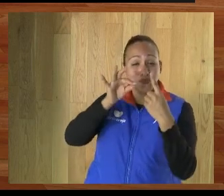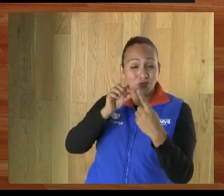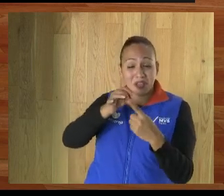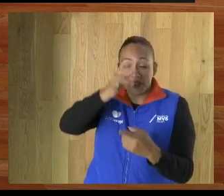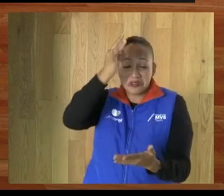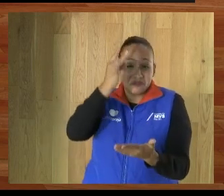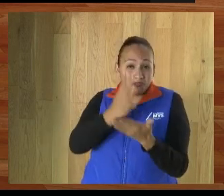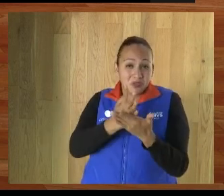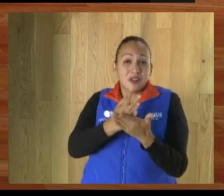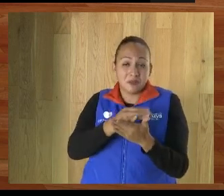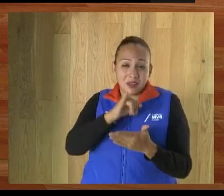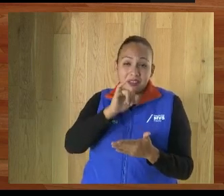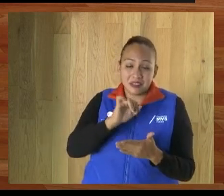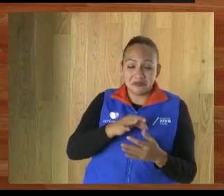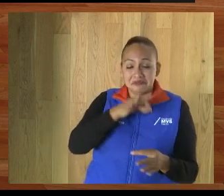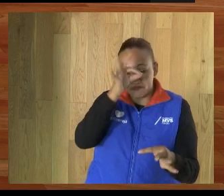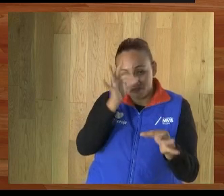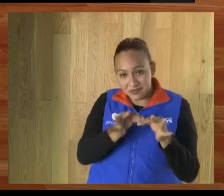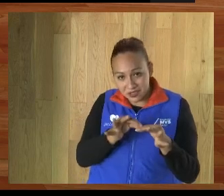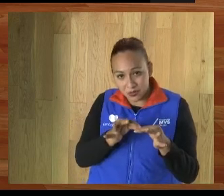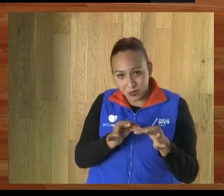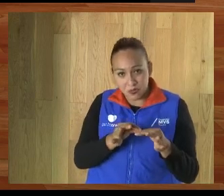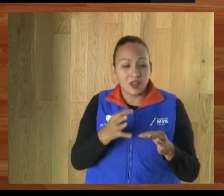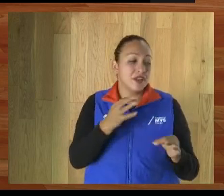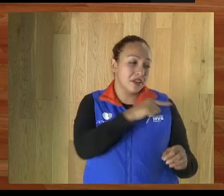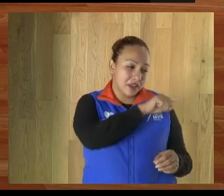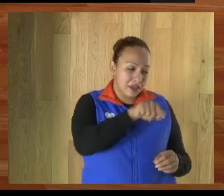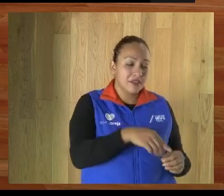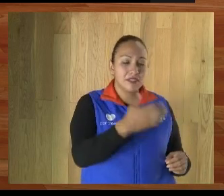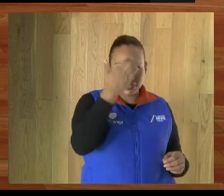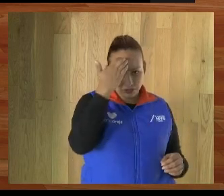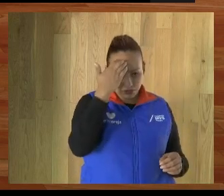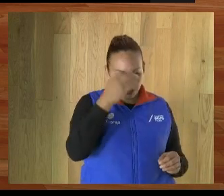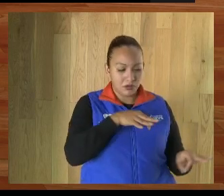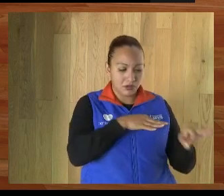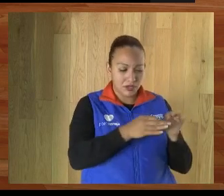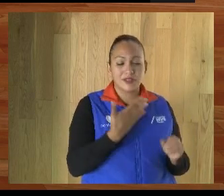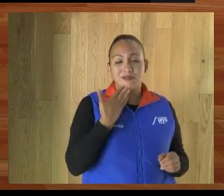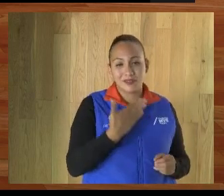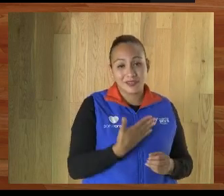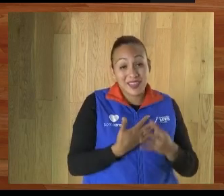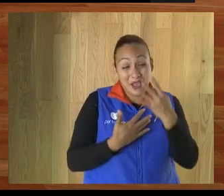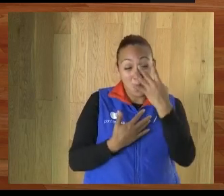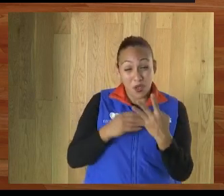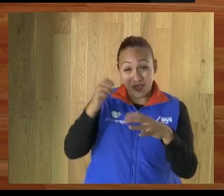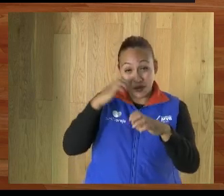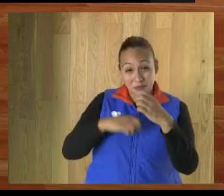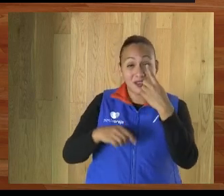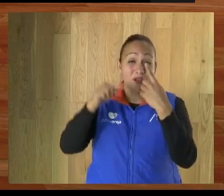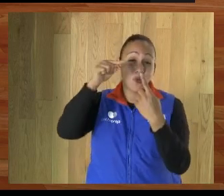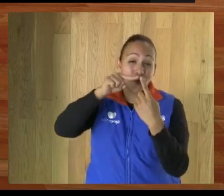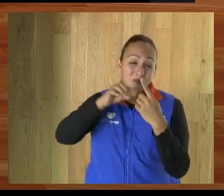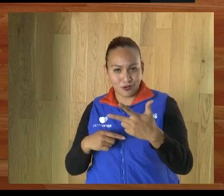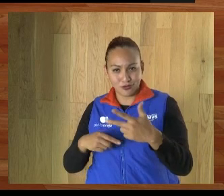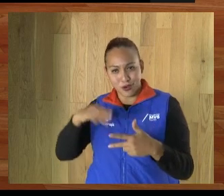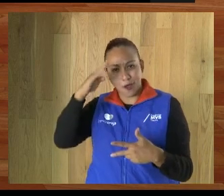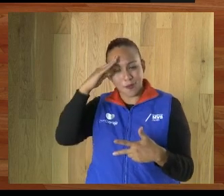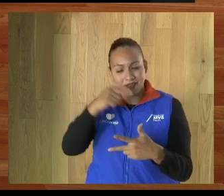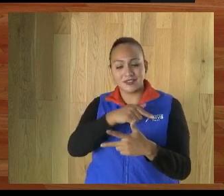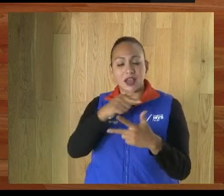social y el compromiso de nuestros grupos de interés, que esto se traduce en comportamientos y en resultados